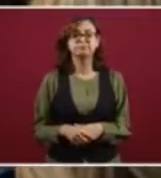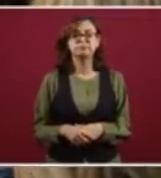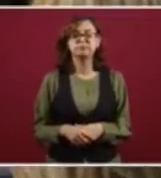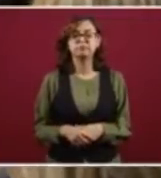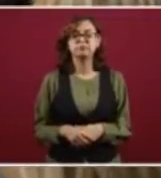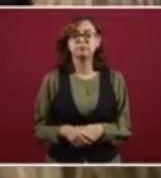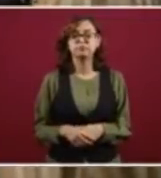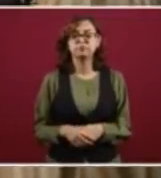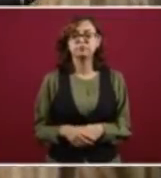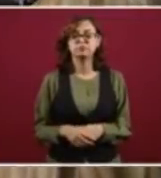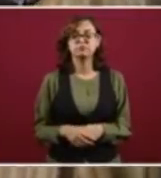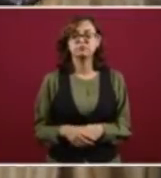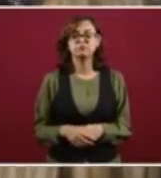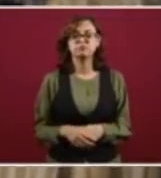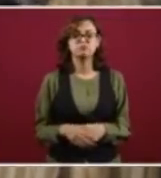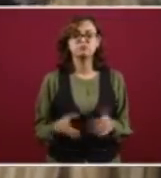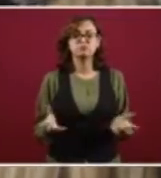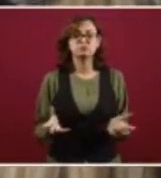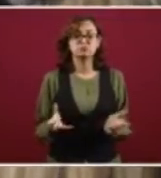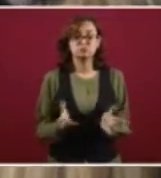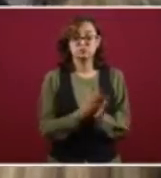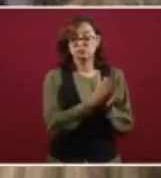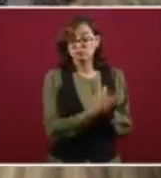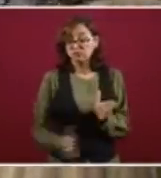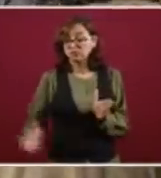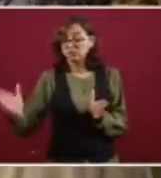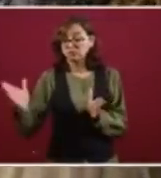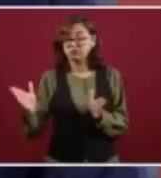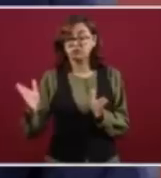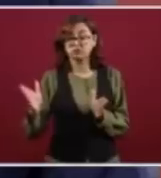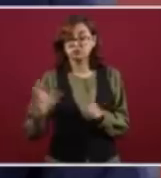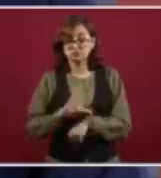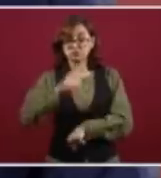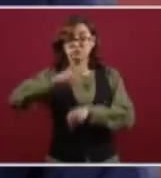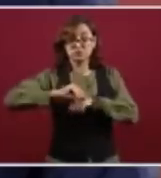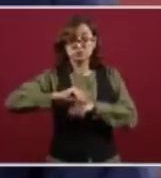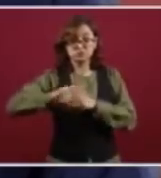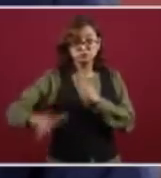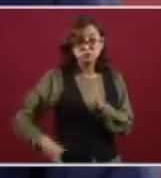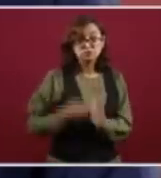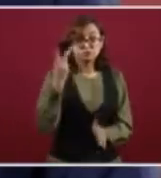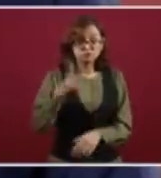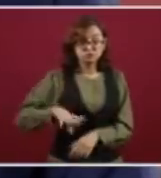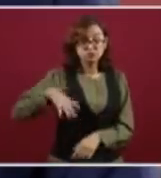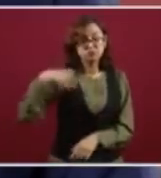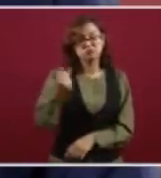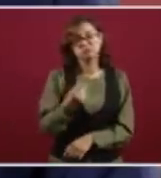no vamos nosotros a permitir que nadie abuse